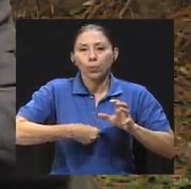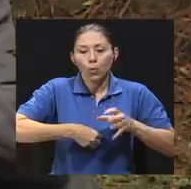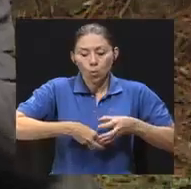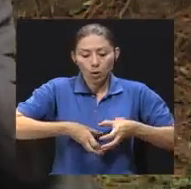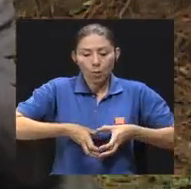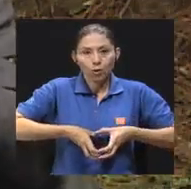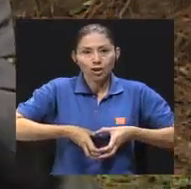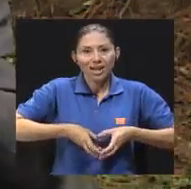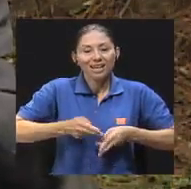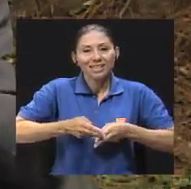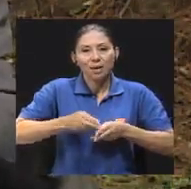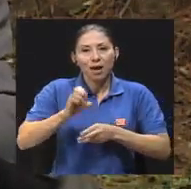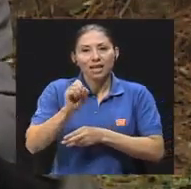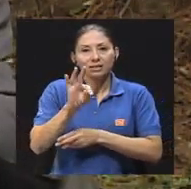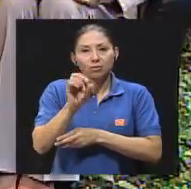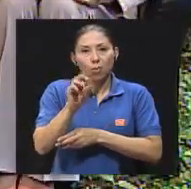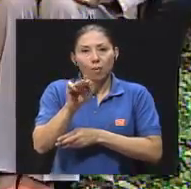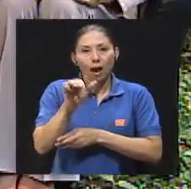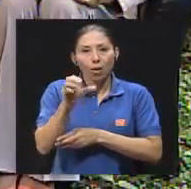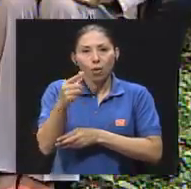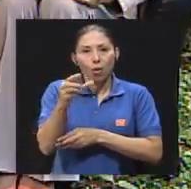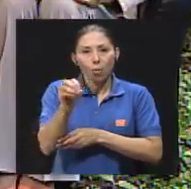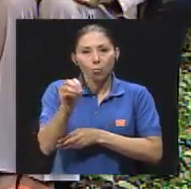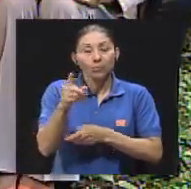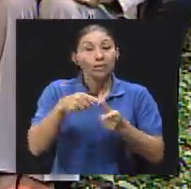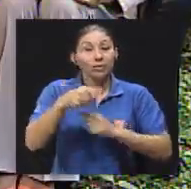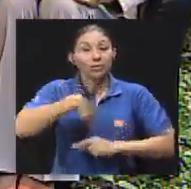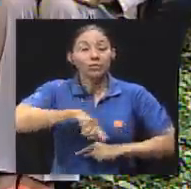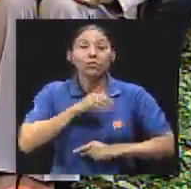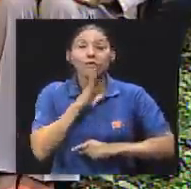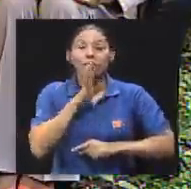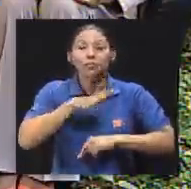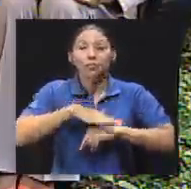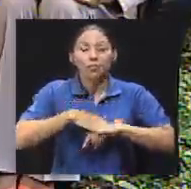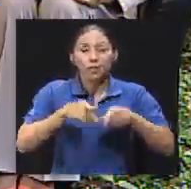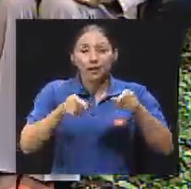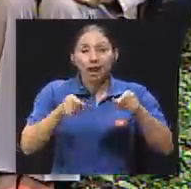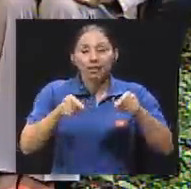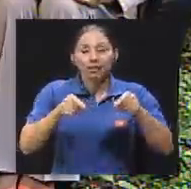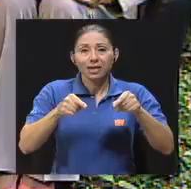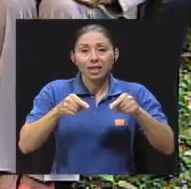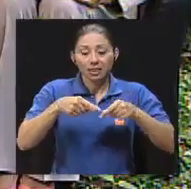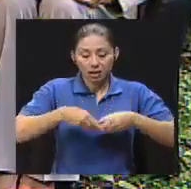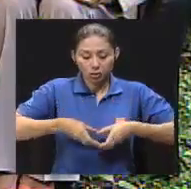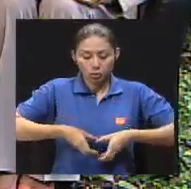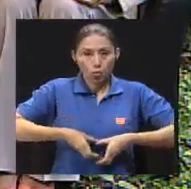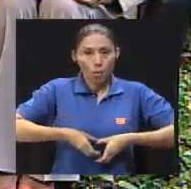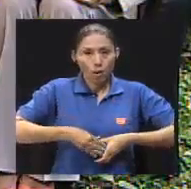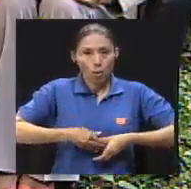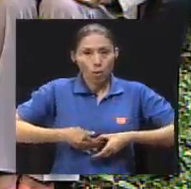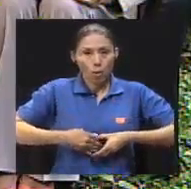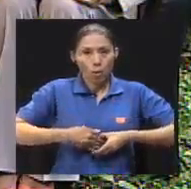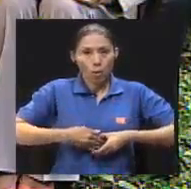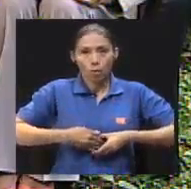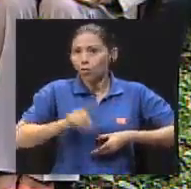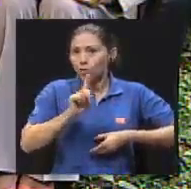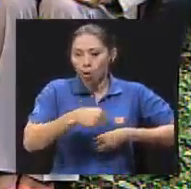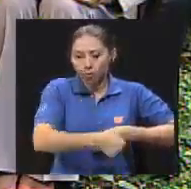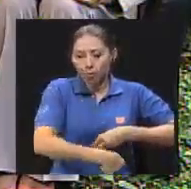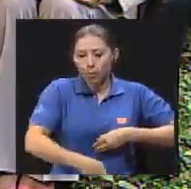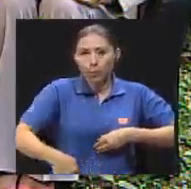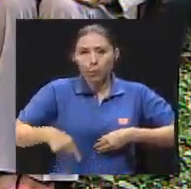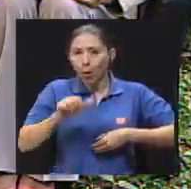abdomen, que se llama estómago. Entonces, cuando hablamos de cáncer de estómago, no estamos hablando de todo lo demás, sino específicamente de